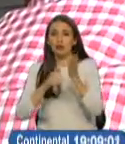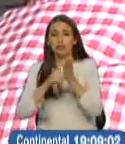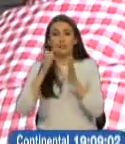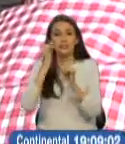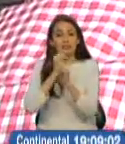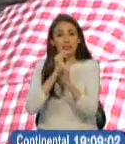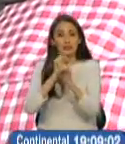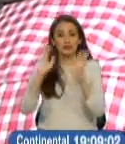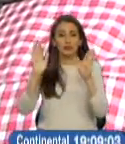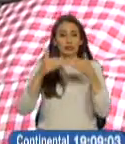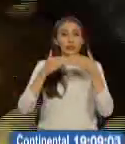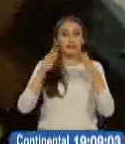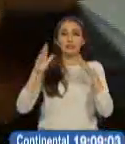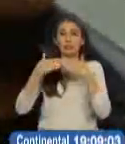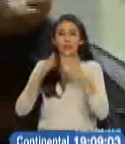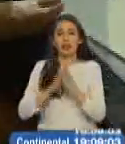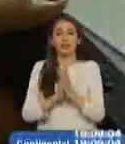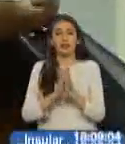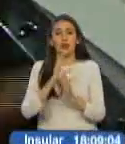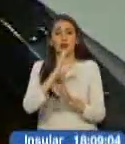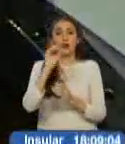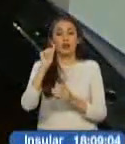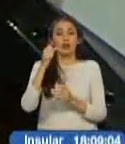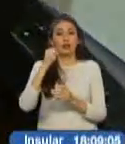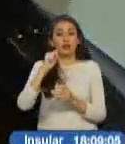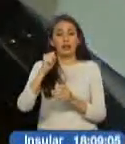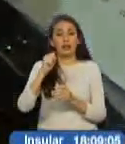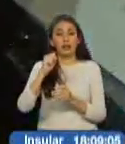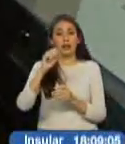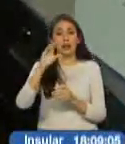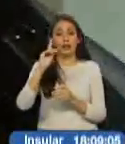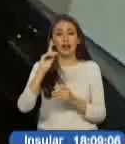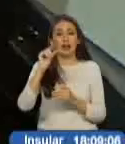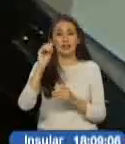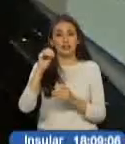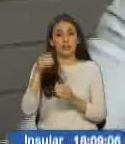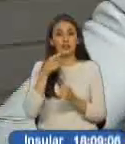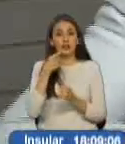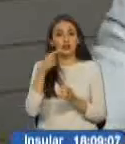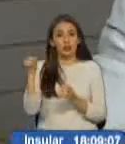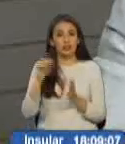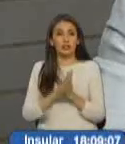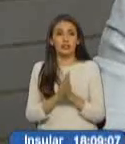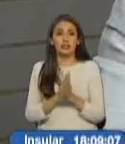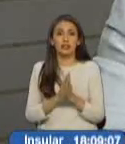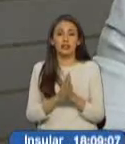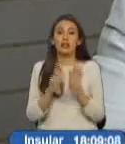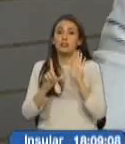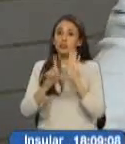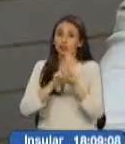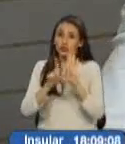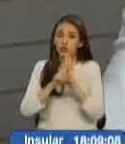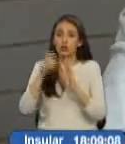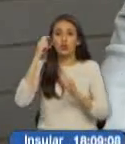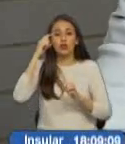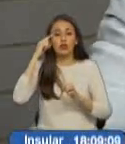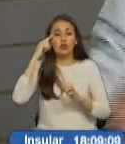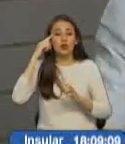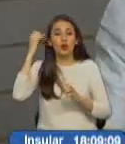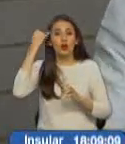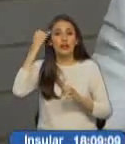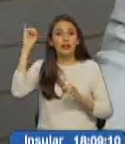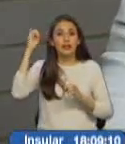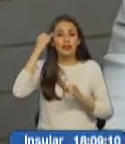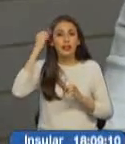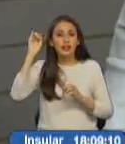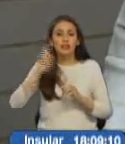criterio del académico Fernando Casado, se confirmó de inmediato tras la firma de los primeros decretos ejecutivos. Pues son medidas que de alguna forma presentan una